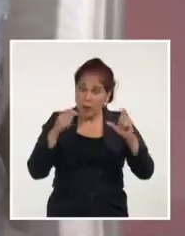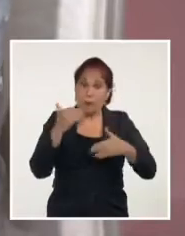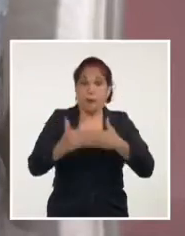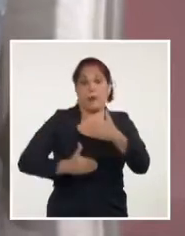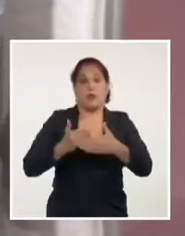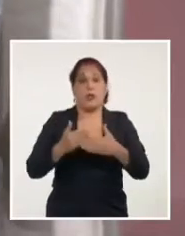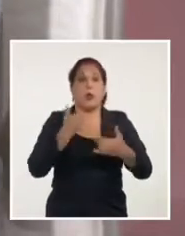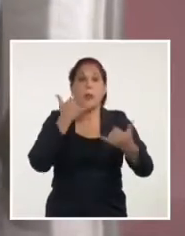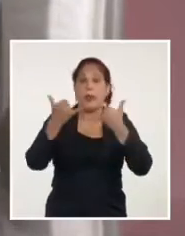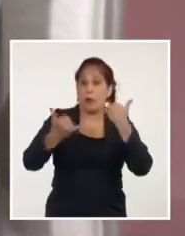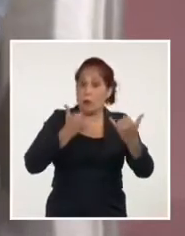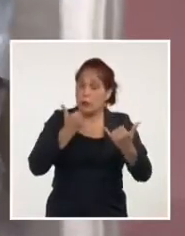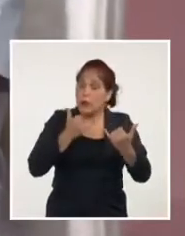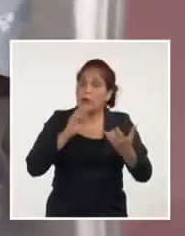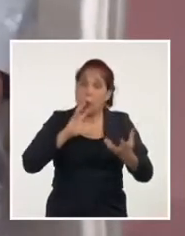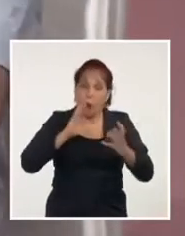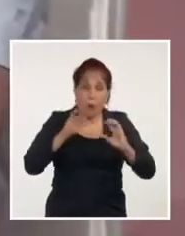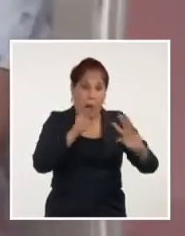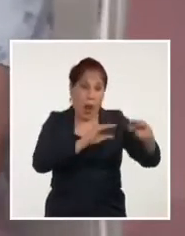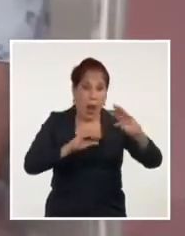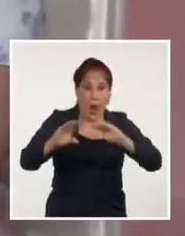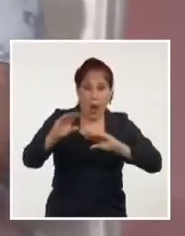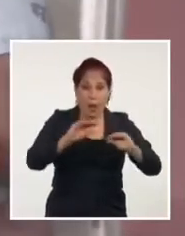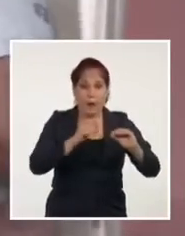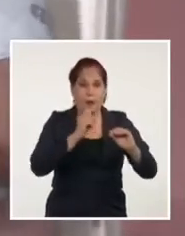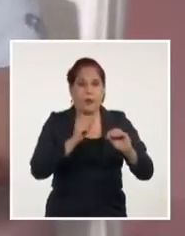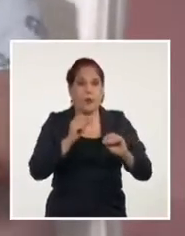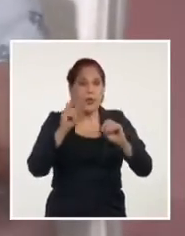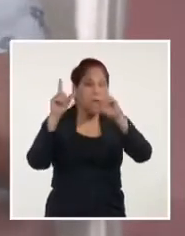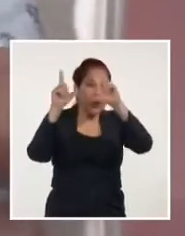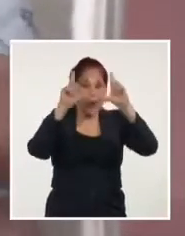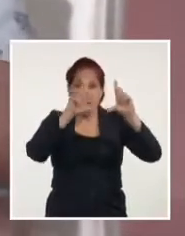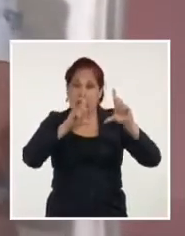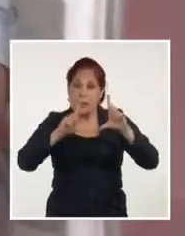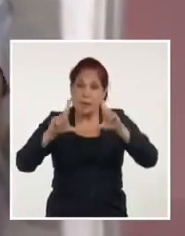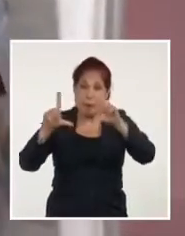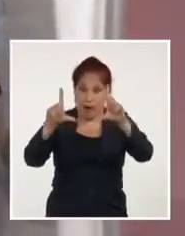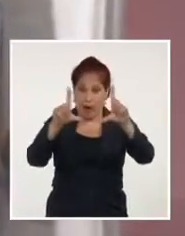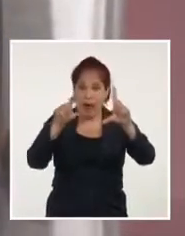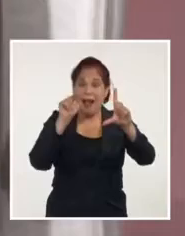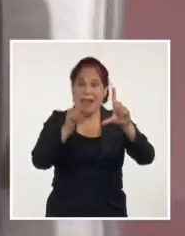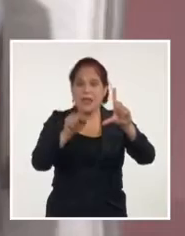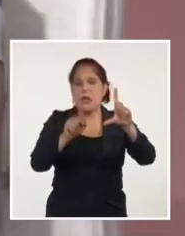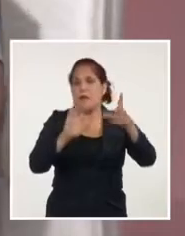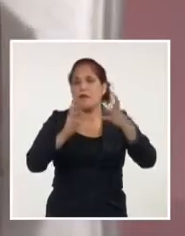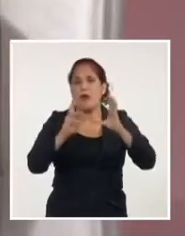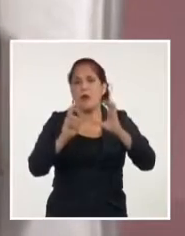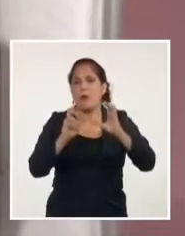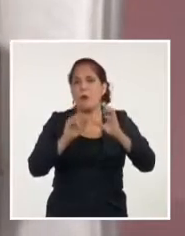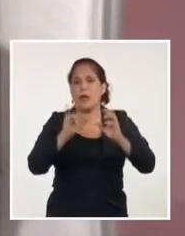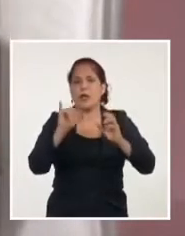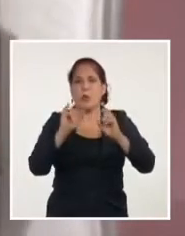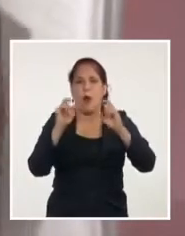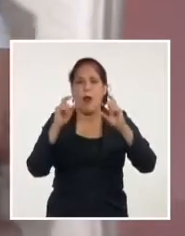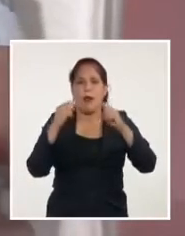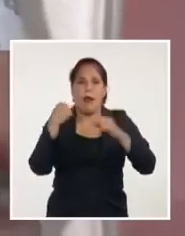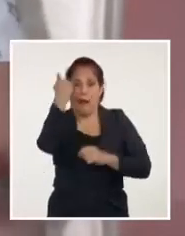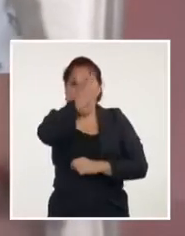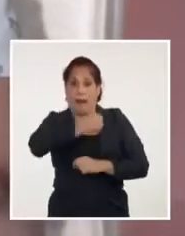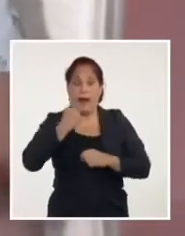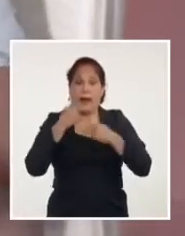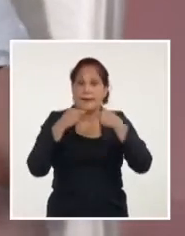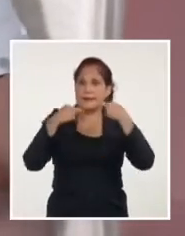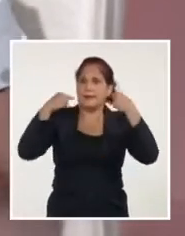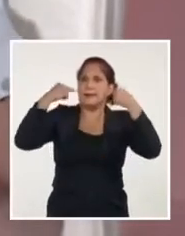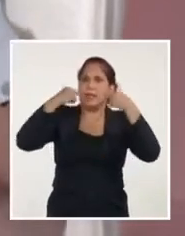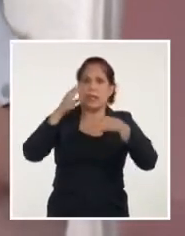es altamente complejo, porque cuando usted ve una imagen, usted está viendo muchas formas de comunicación encapsuladas, y que